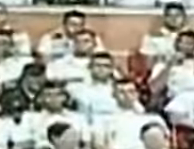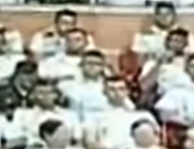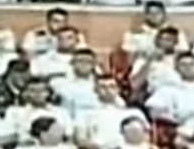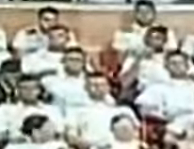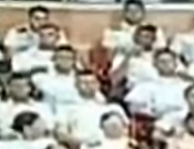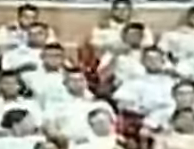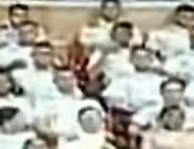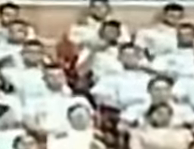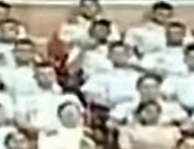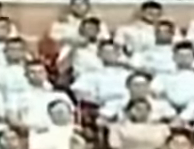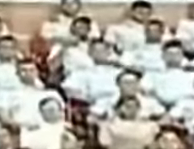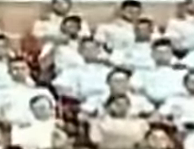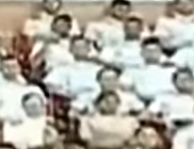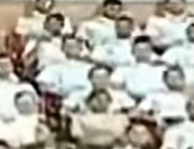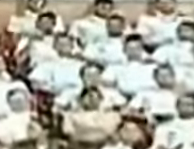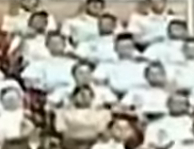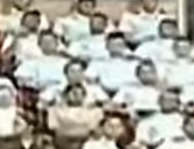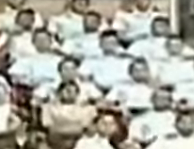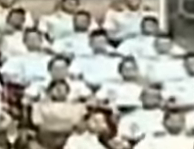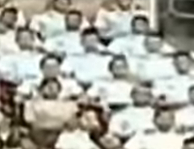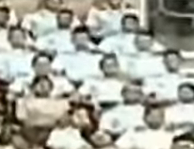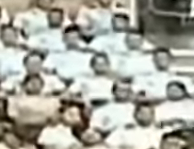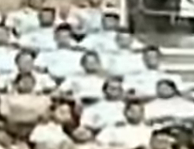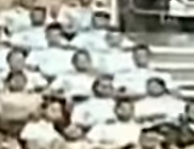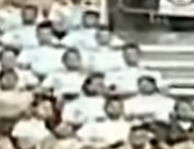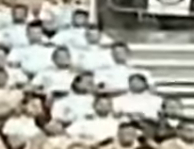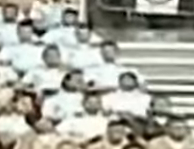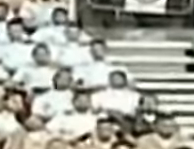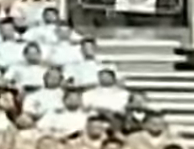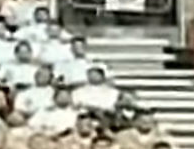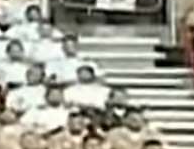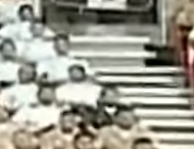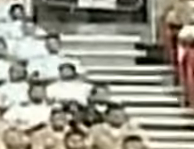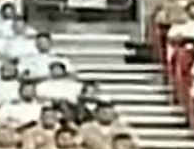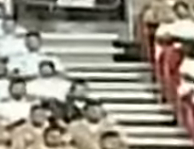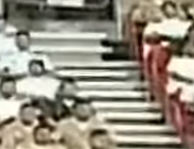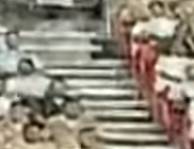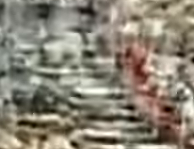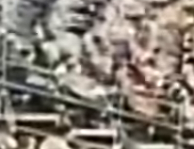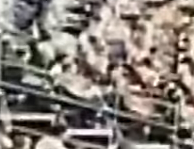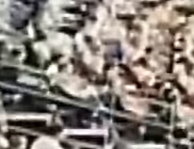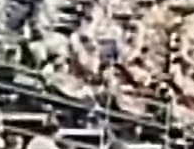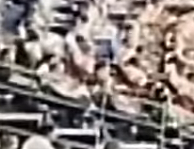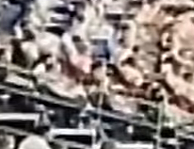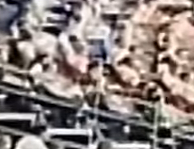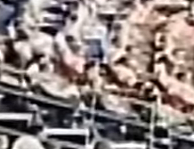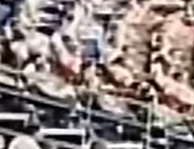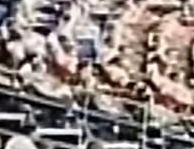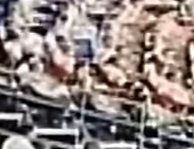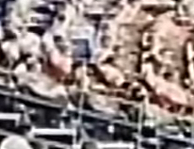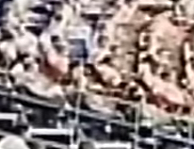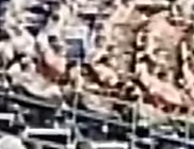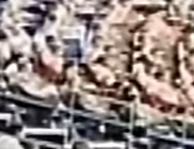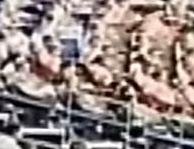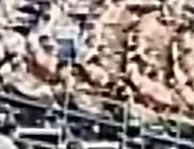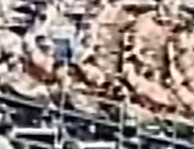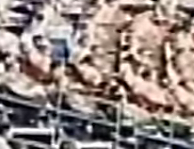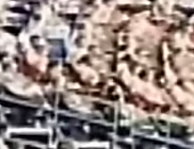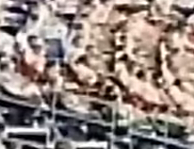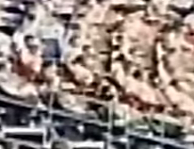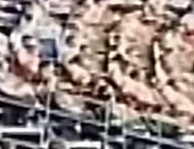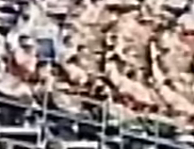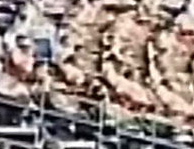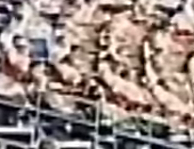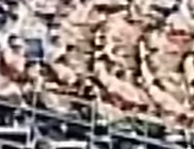donde cada reto, cada desafío, como decía el general en jefe, Padrino López, cada momento ha sido un momento